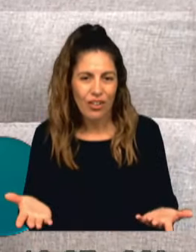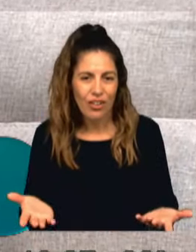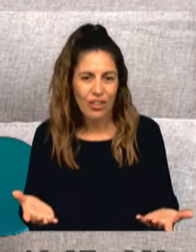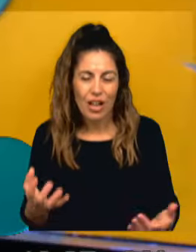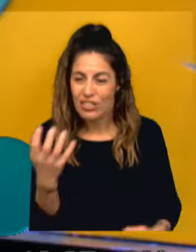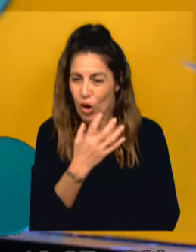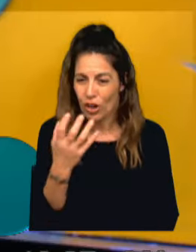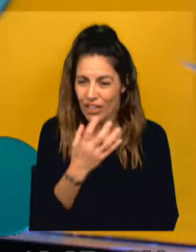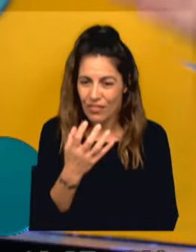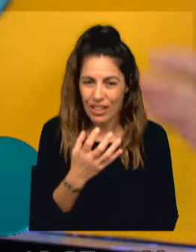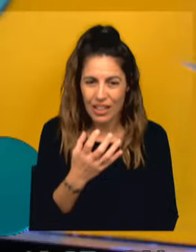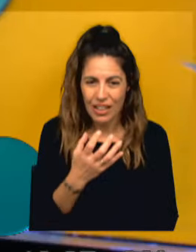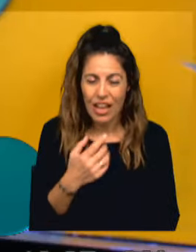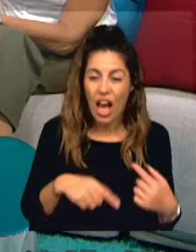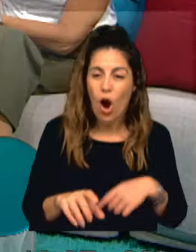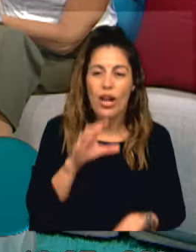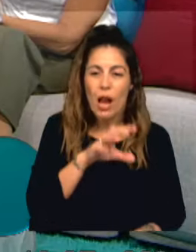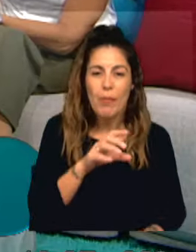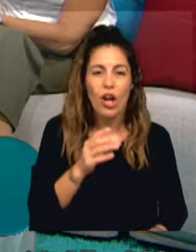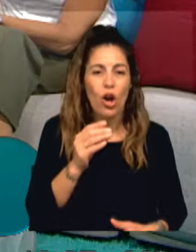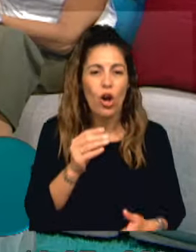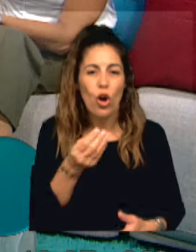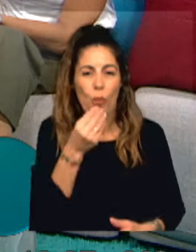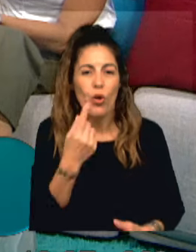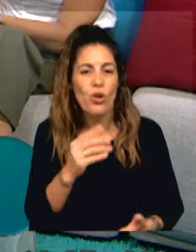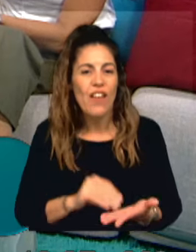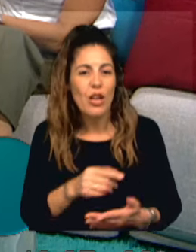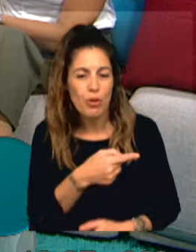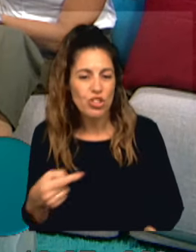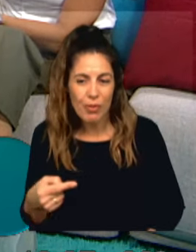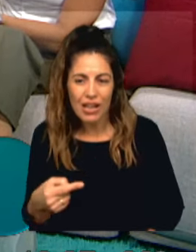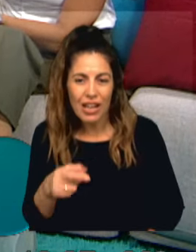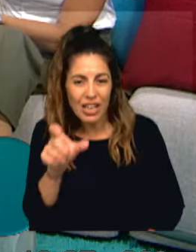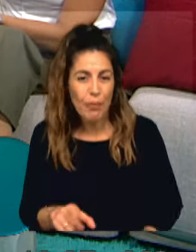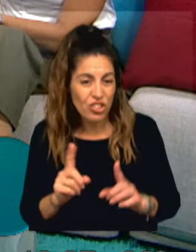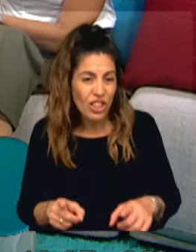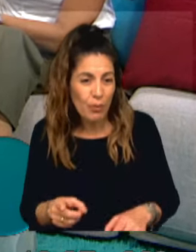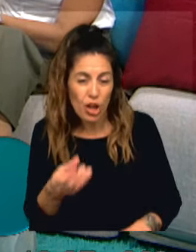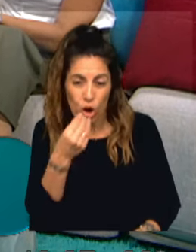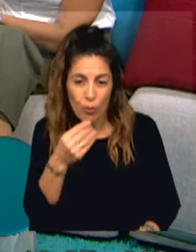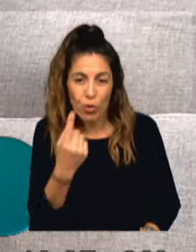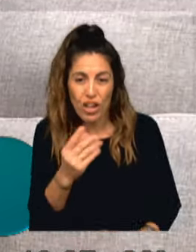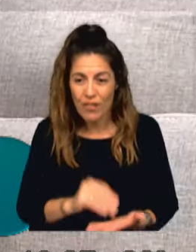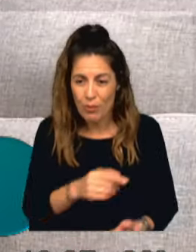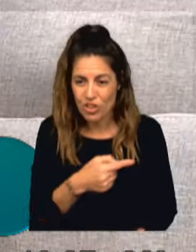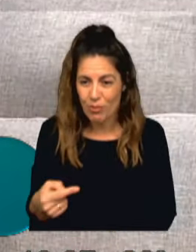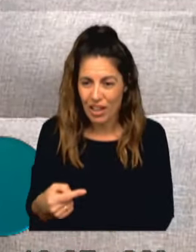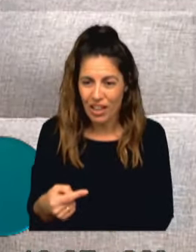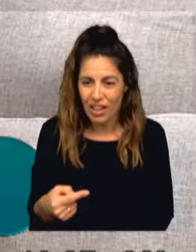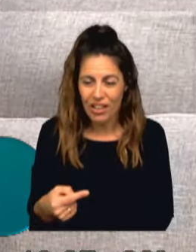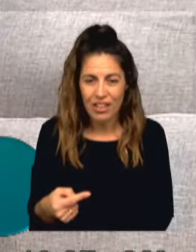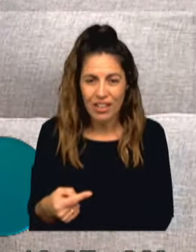siniestro ahora el perro come una vez por semana y bueno y la persona también como una vez por semana o sea